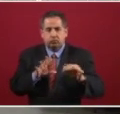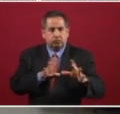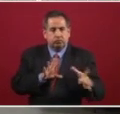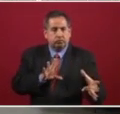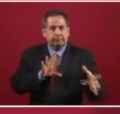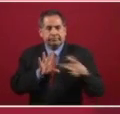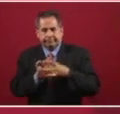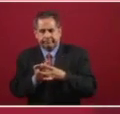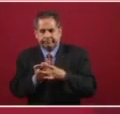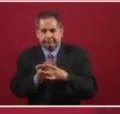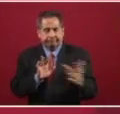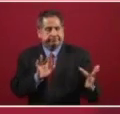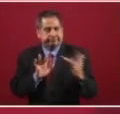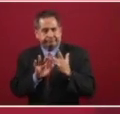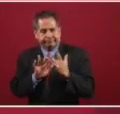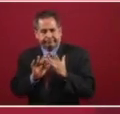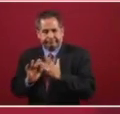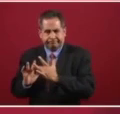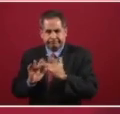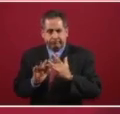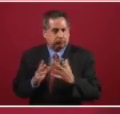con el sistema